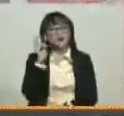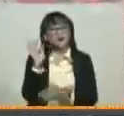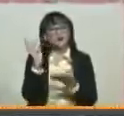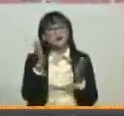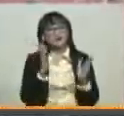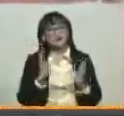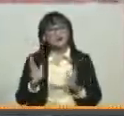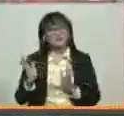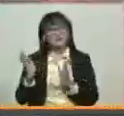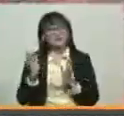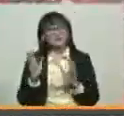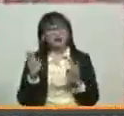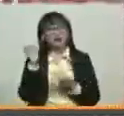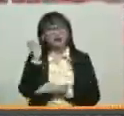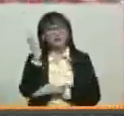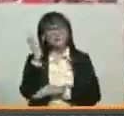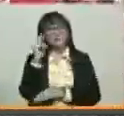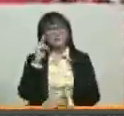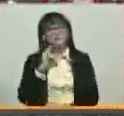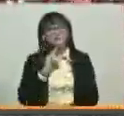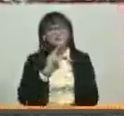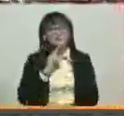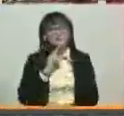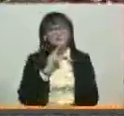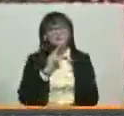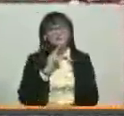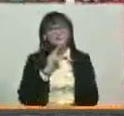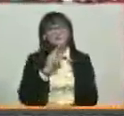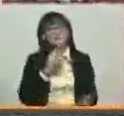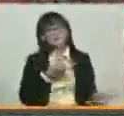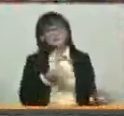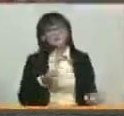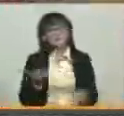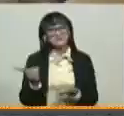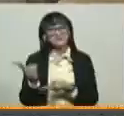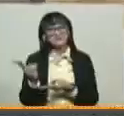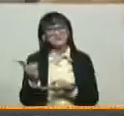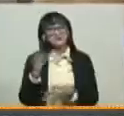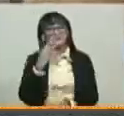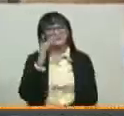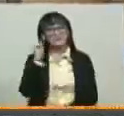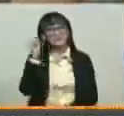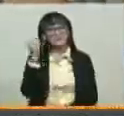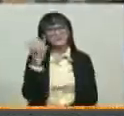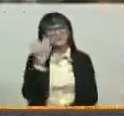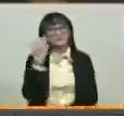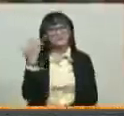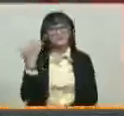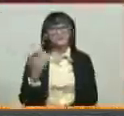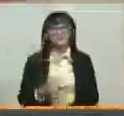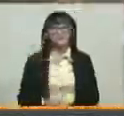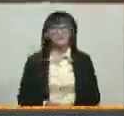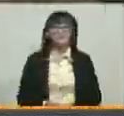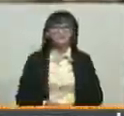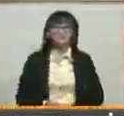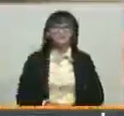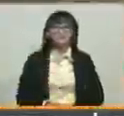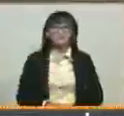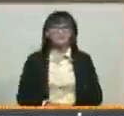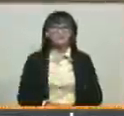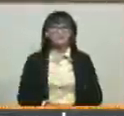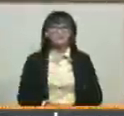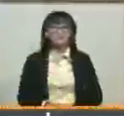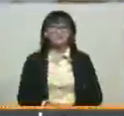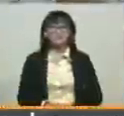que se vive en el marco de la campaña Simón Bolívar para recibir al candidato por el Frente Amplio, Nicolás Maduro. Con el